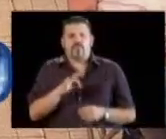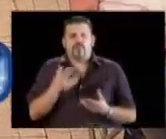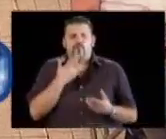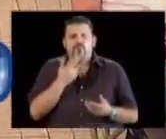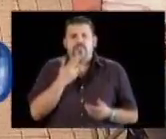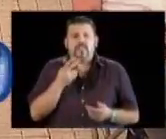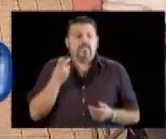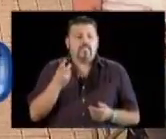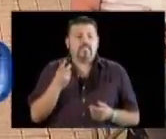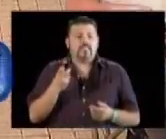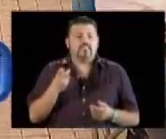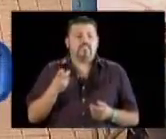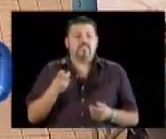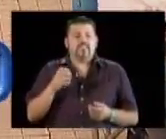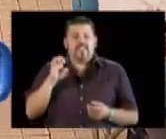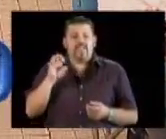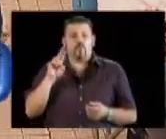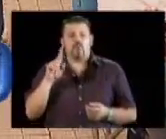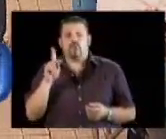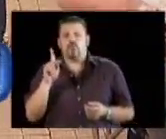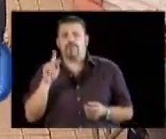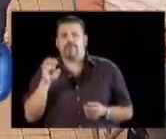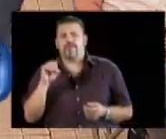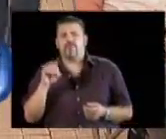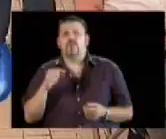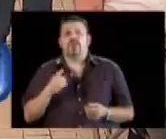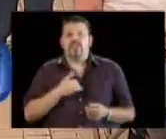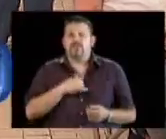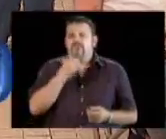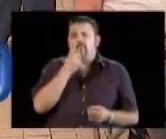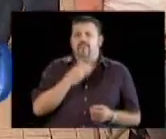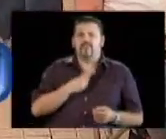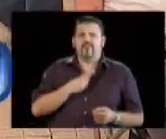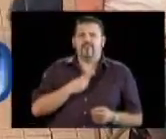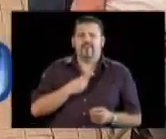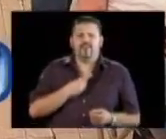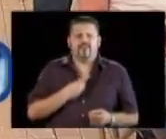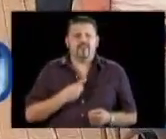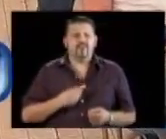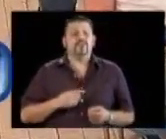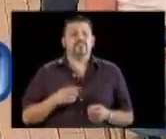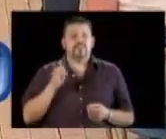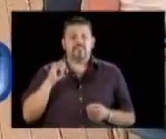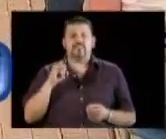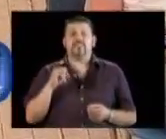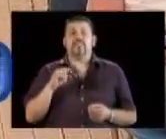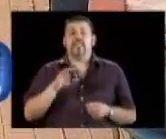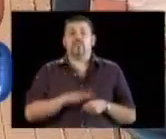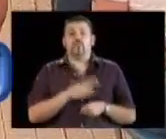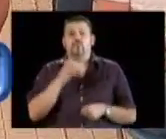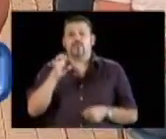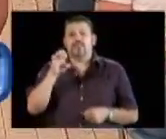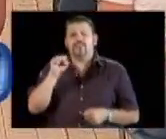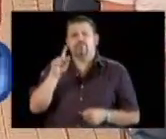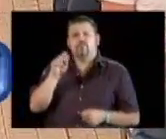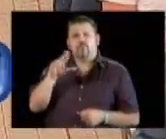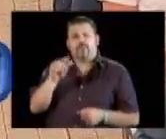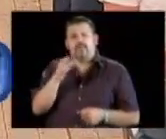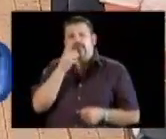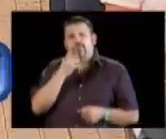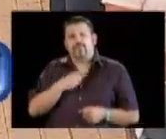pies solían medio feo. Me dijeron que me pusiera la espuma. ¿La espuma limpiadora? Así es. Ajá. Espuma y el